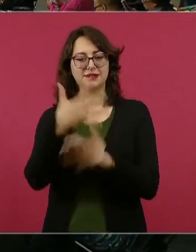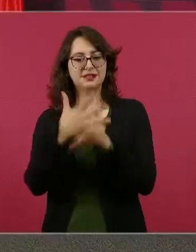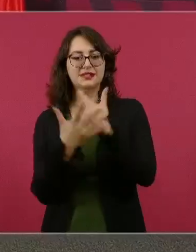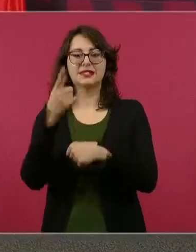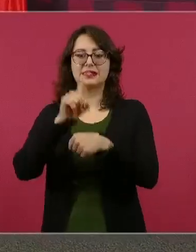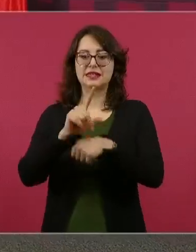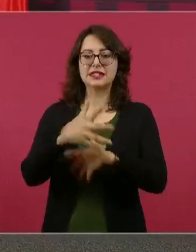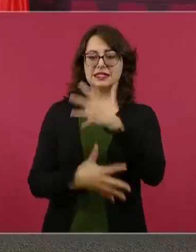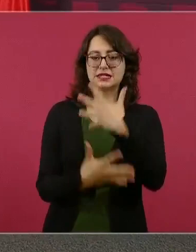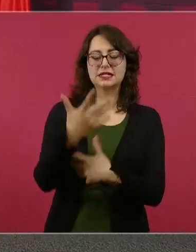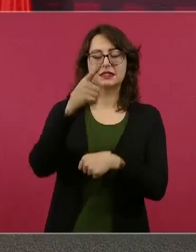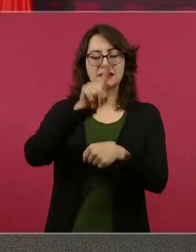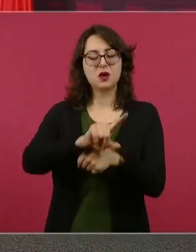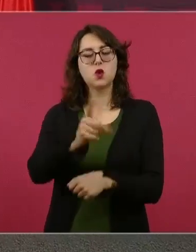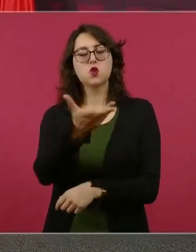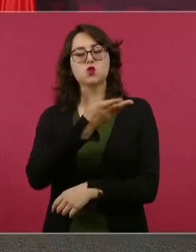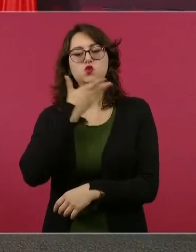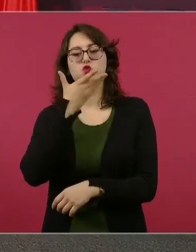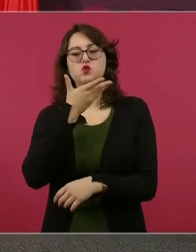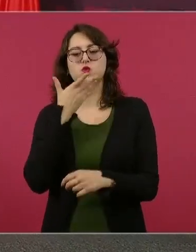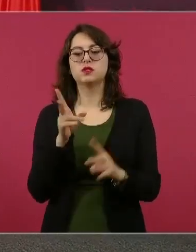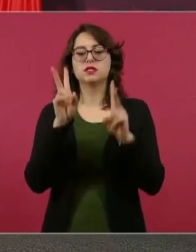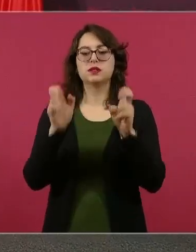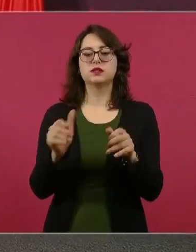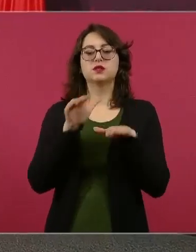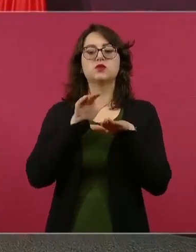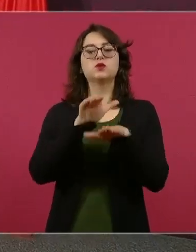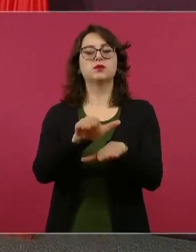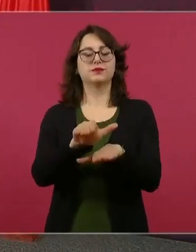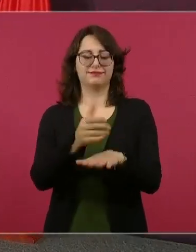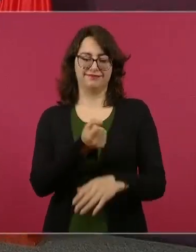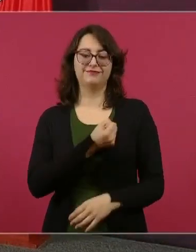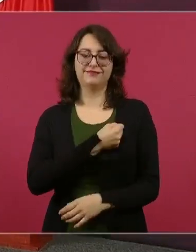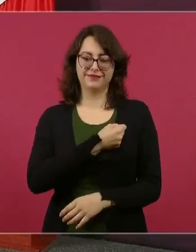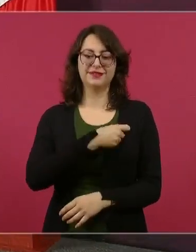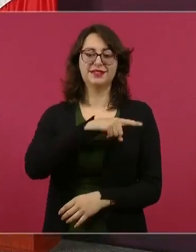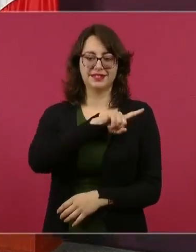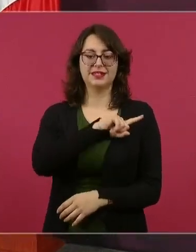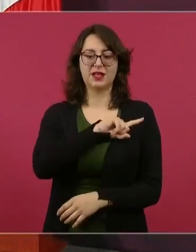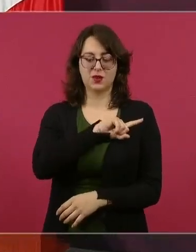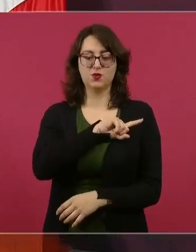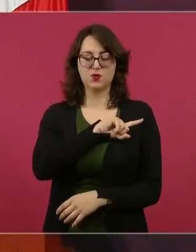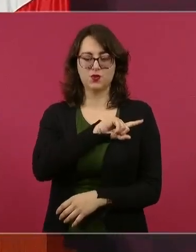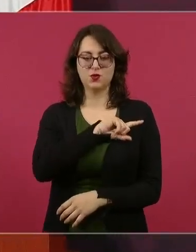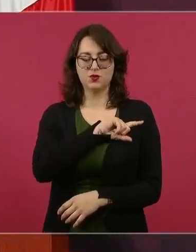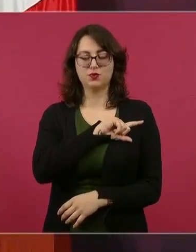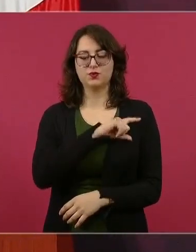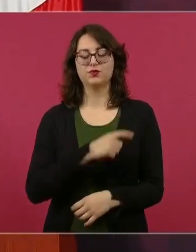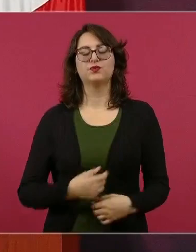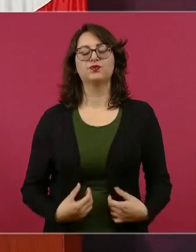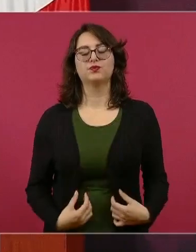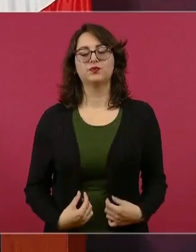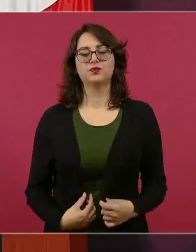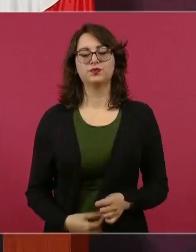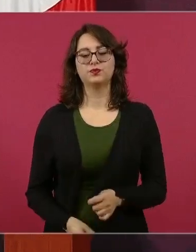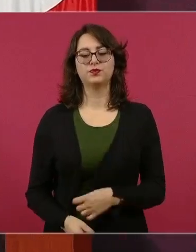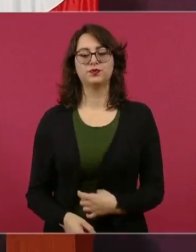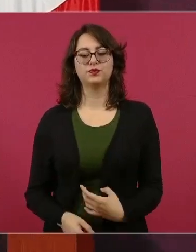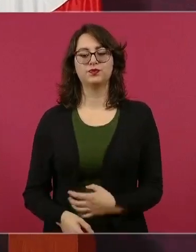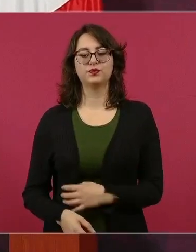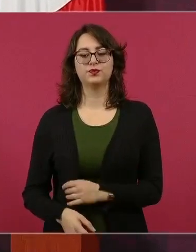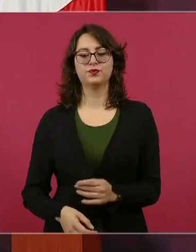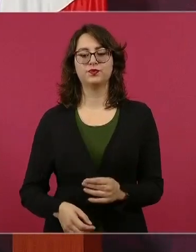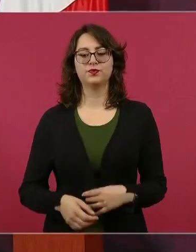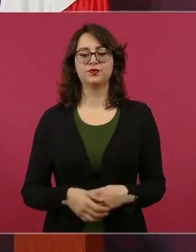lo dedicamos a la salud y se agrega algo muy